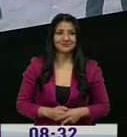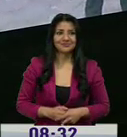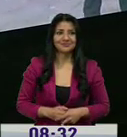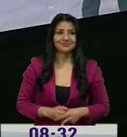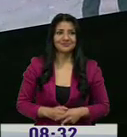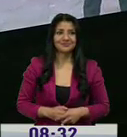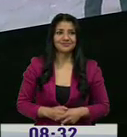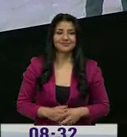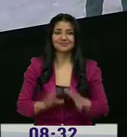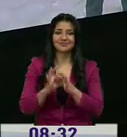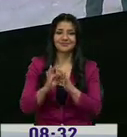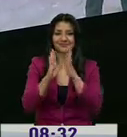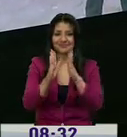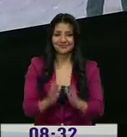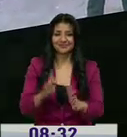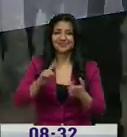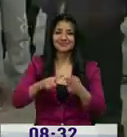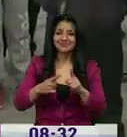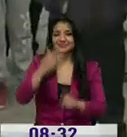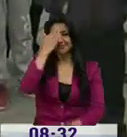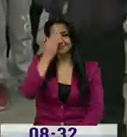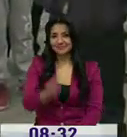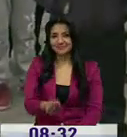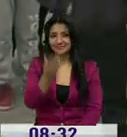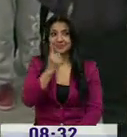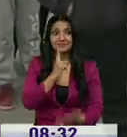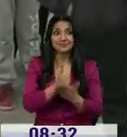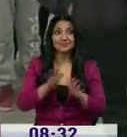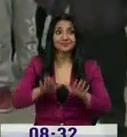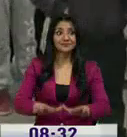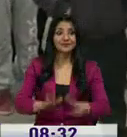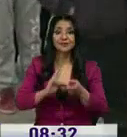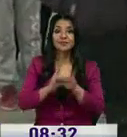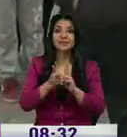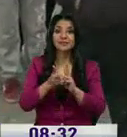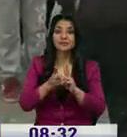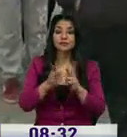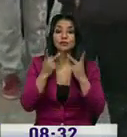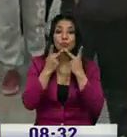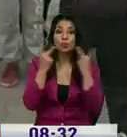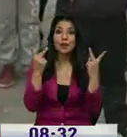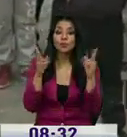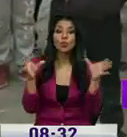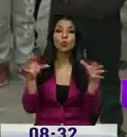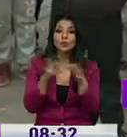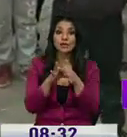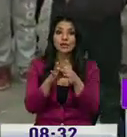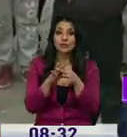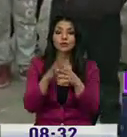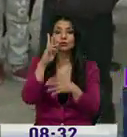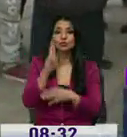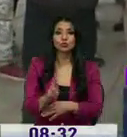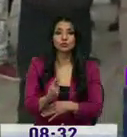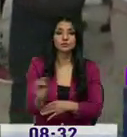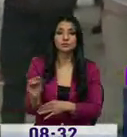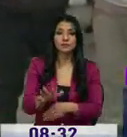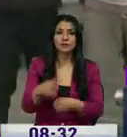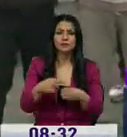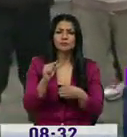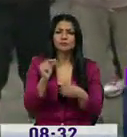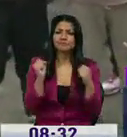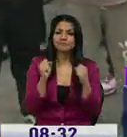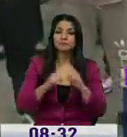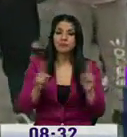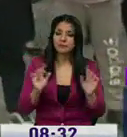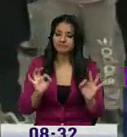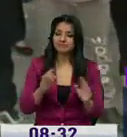Robert, Sofi, amigos televidentes, muy buenos días. Así es, nosotros aquí con los vecinos de Pueblo Unido al suroriente de la capital, con un poquito de frío, pero con